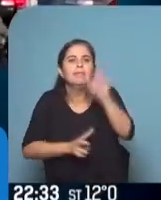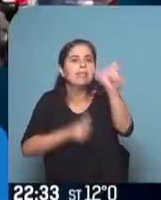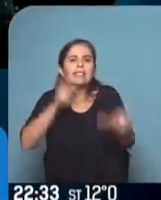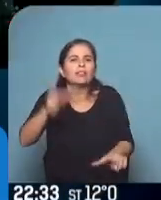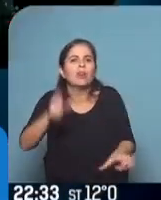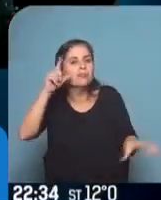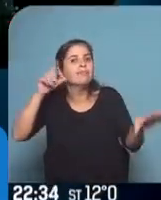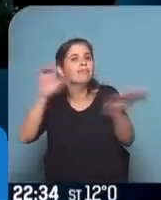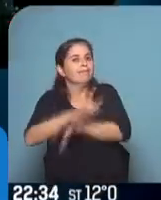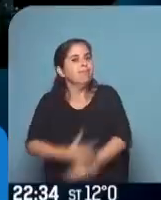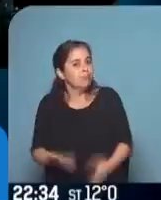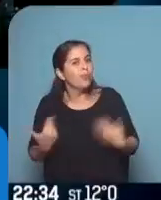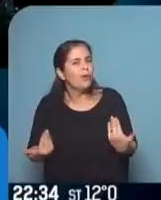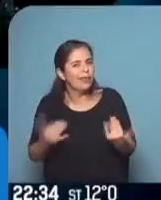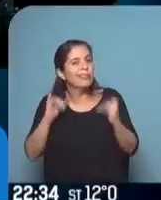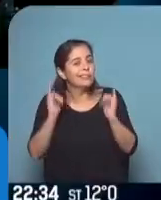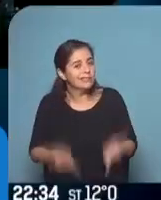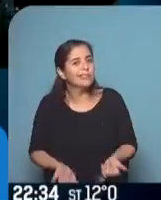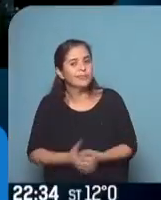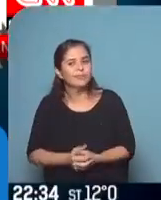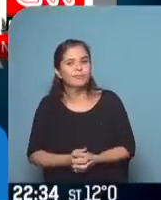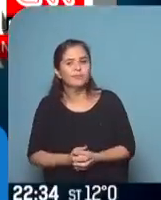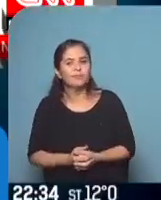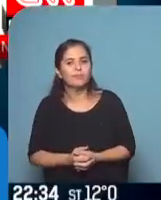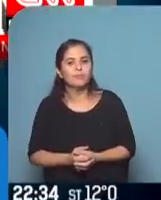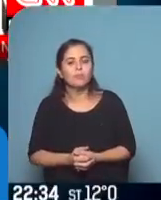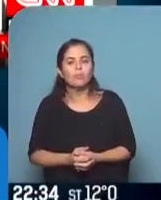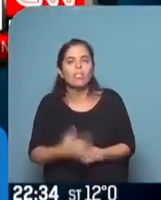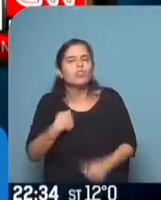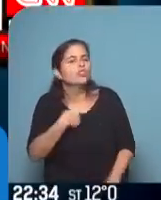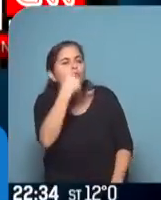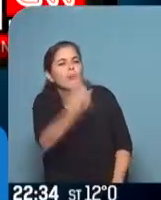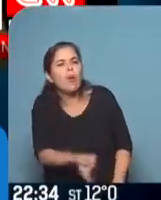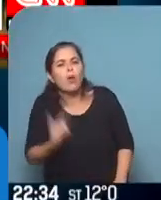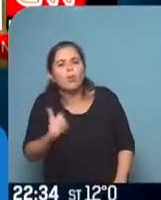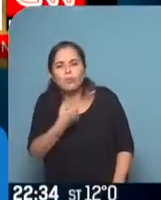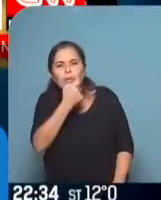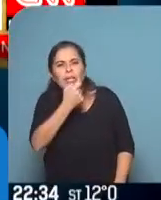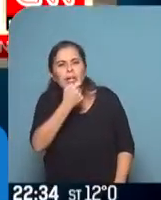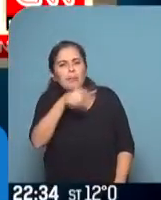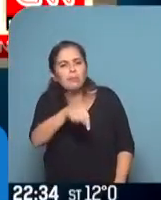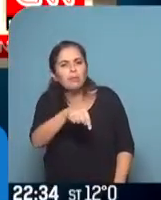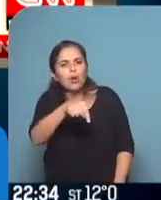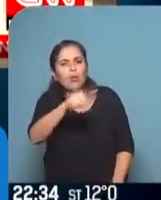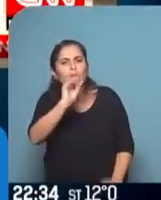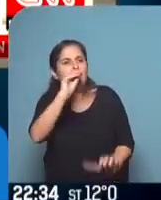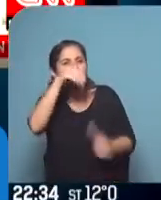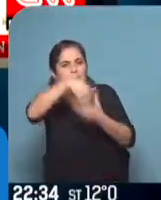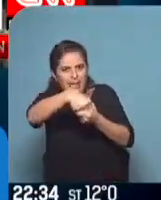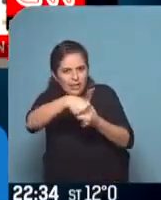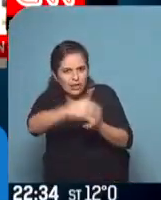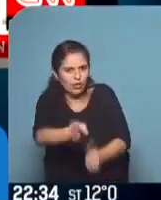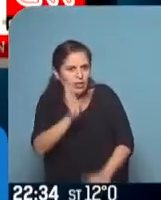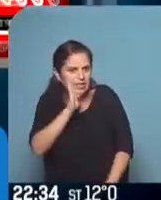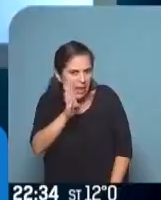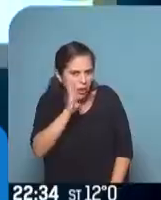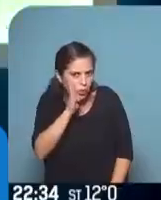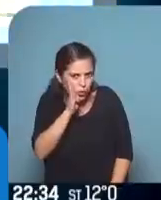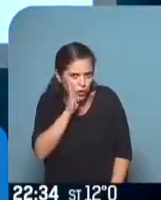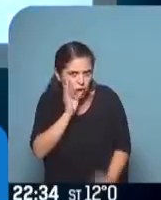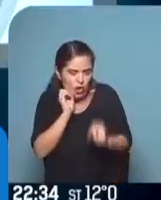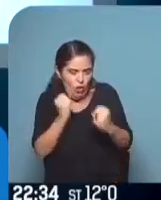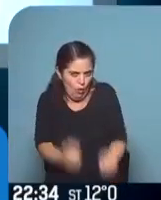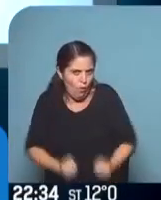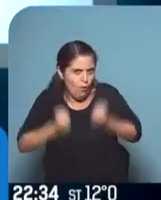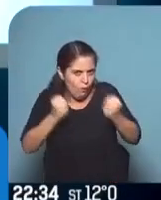un conflicto. ¿Cuánto influyen las fuerzas internas? Es decir, lo que en Estados Unidos llama halcones, Mike Pompeo, John Bolton, que querían